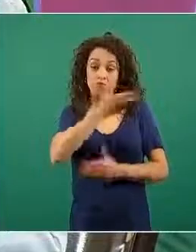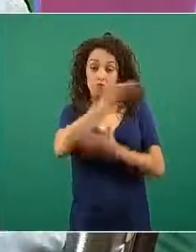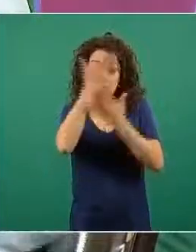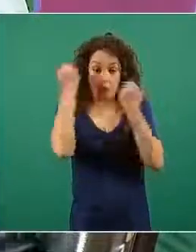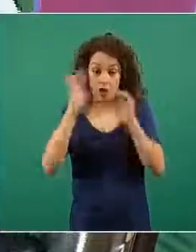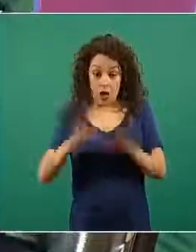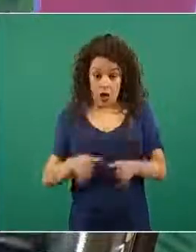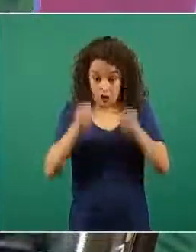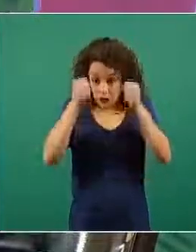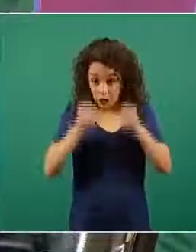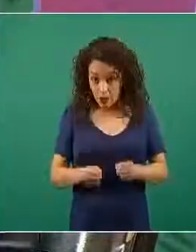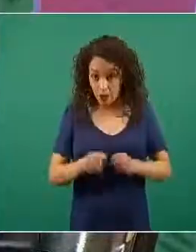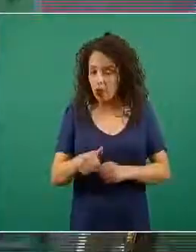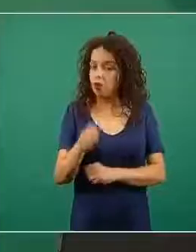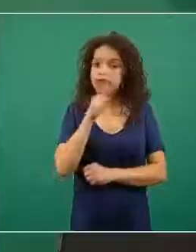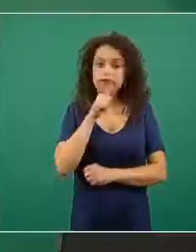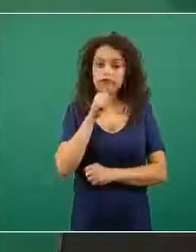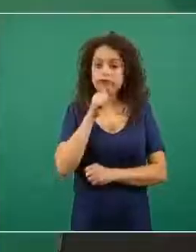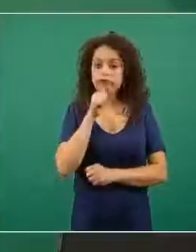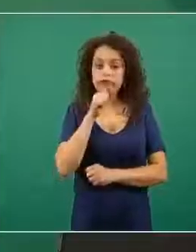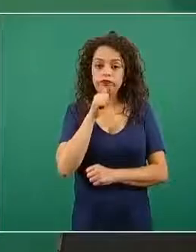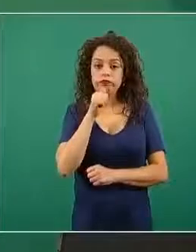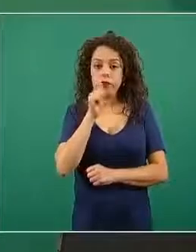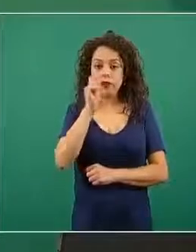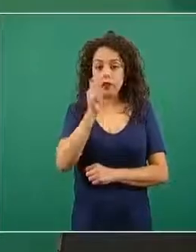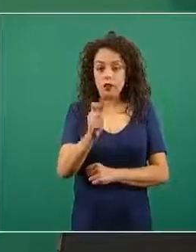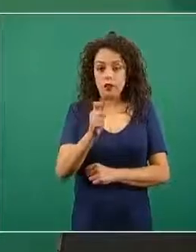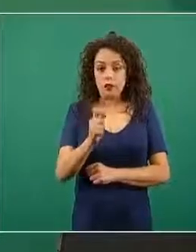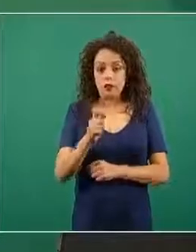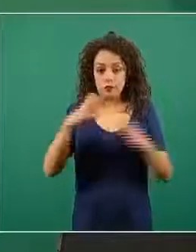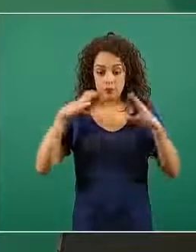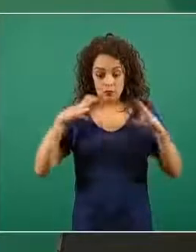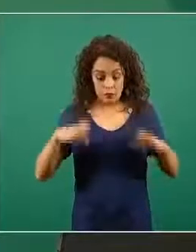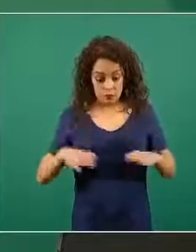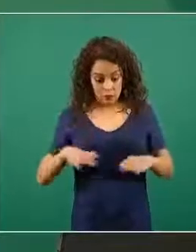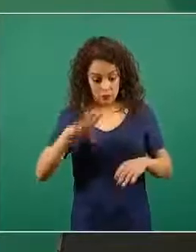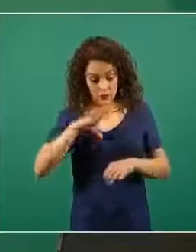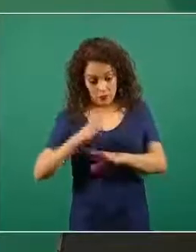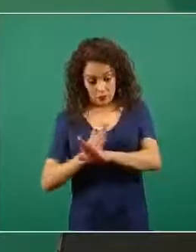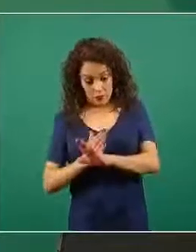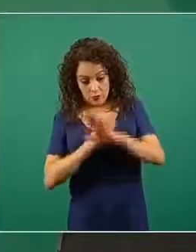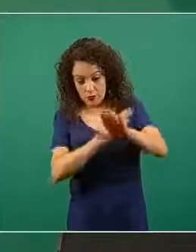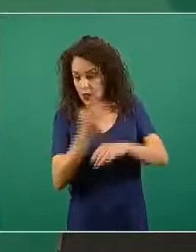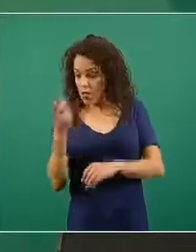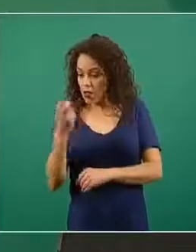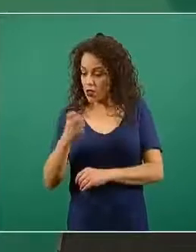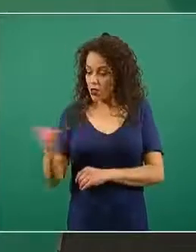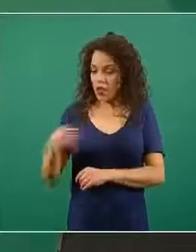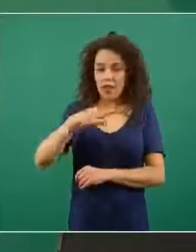certeza si los anticuerpos que se genera de la